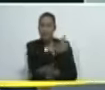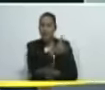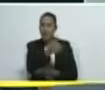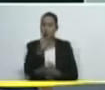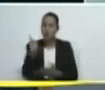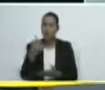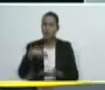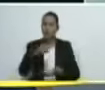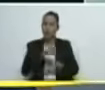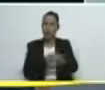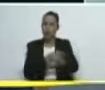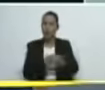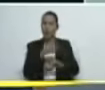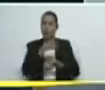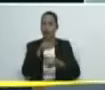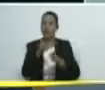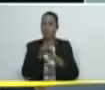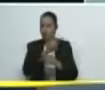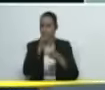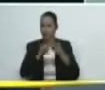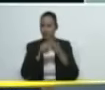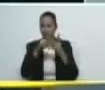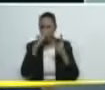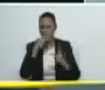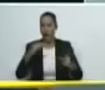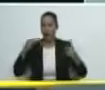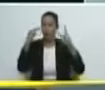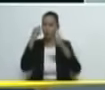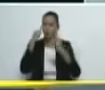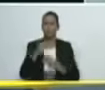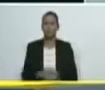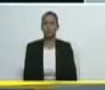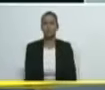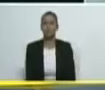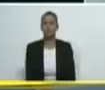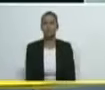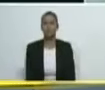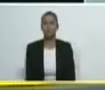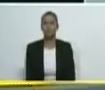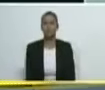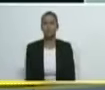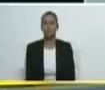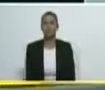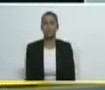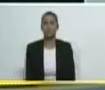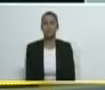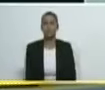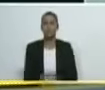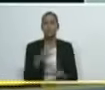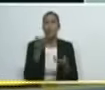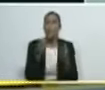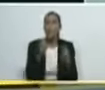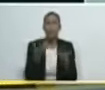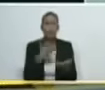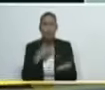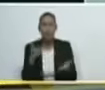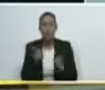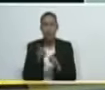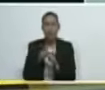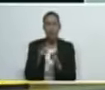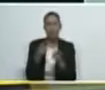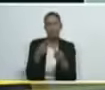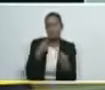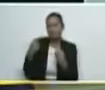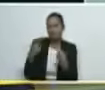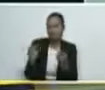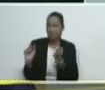de generación, los fundacionales. Han sido muchas las intrigas que quisieron dividirnos,